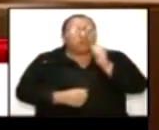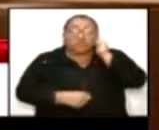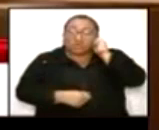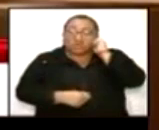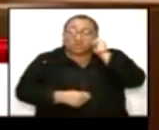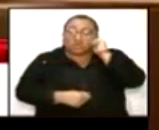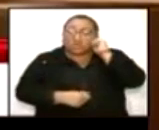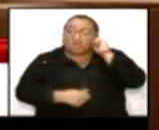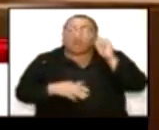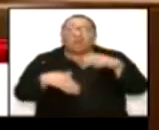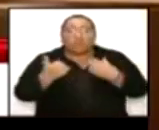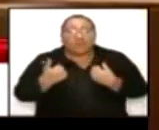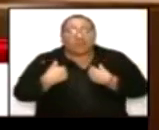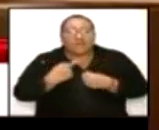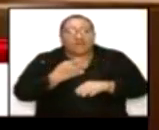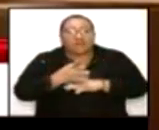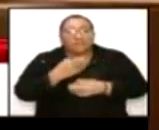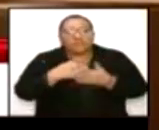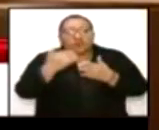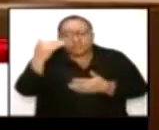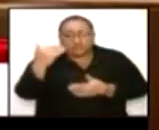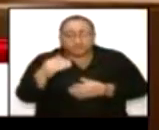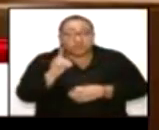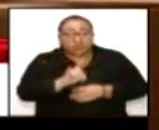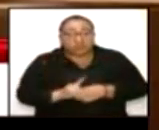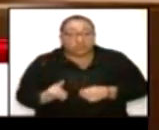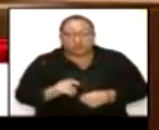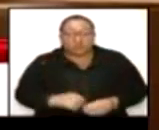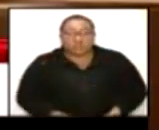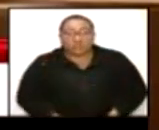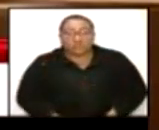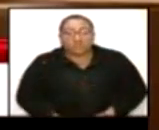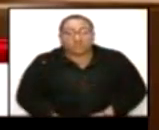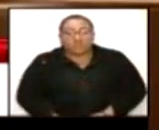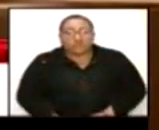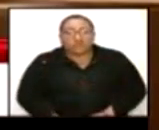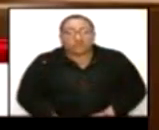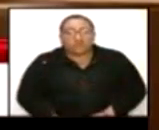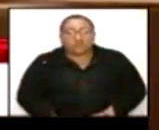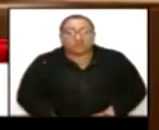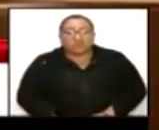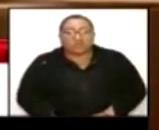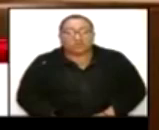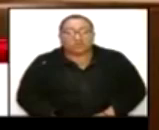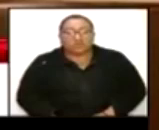puede acceder y los requisitos necesarios para su uso, previo